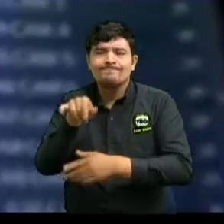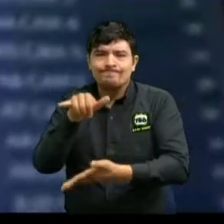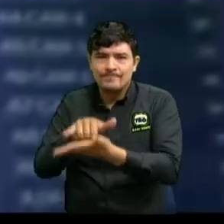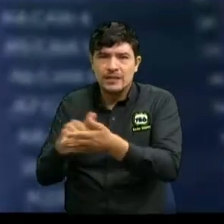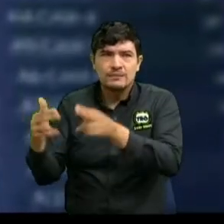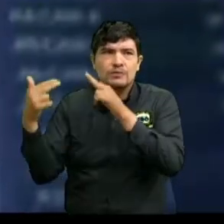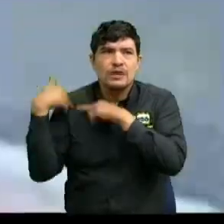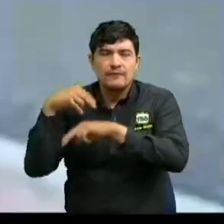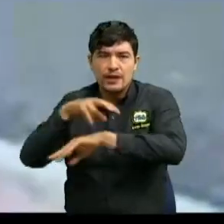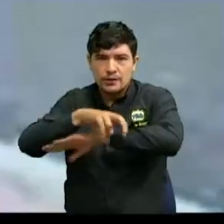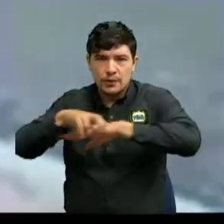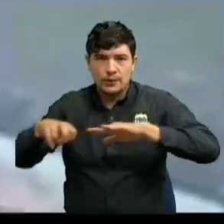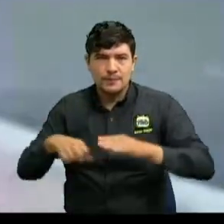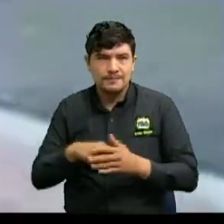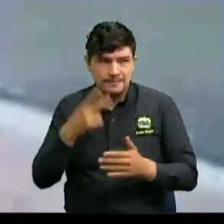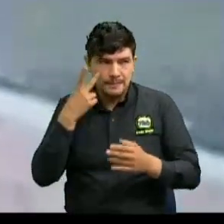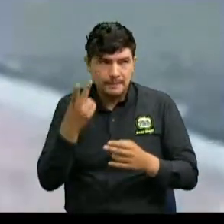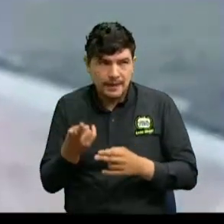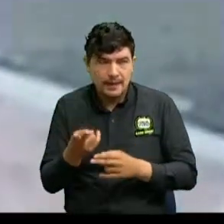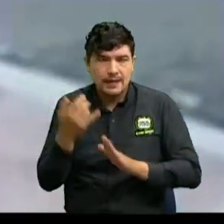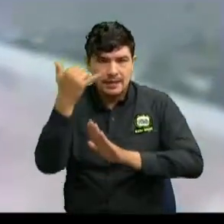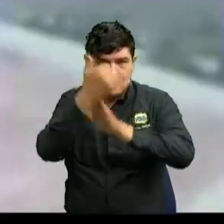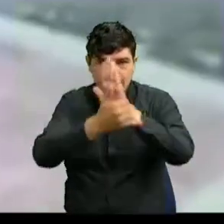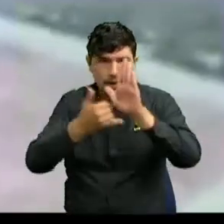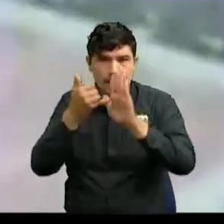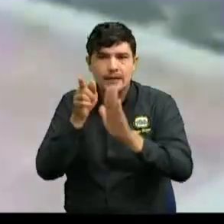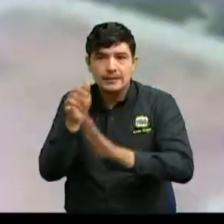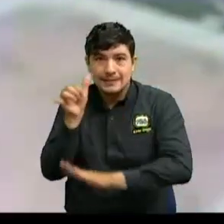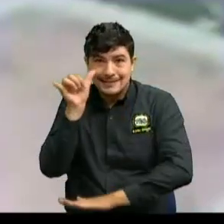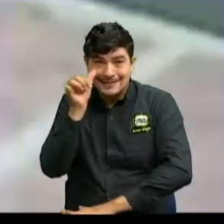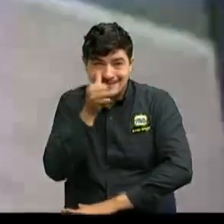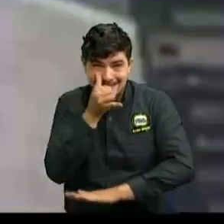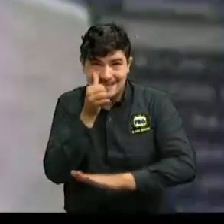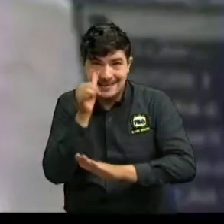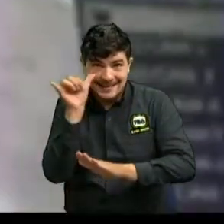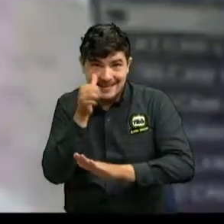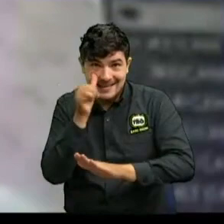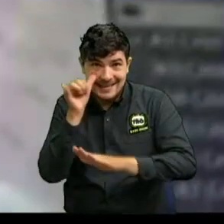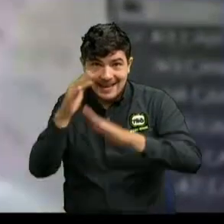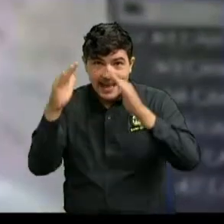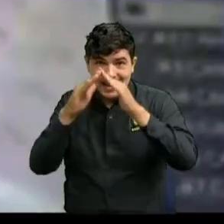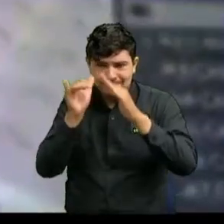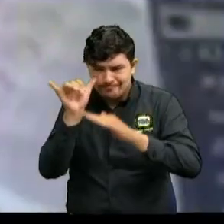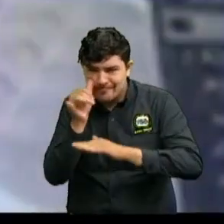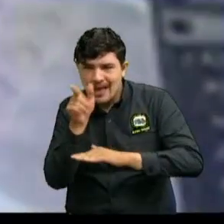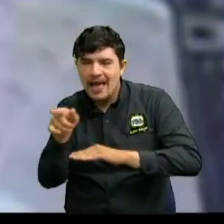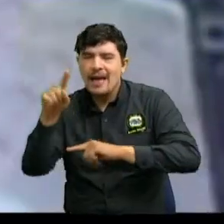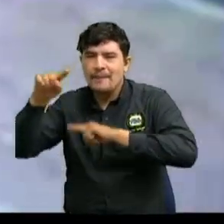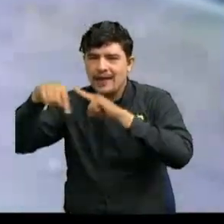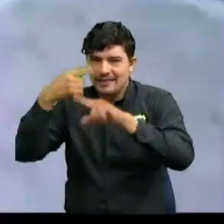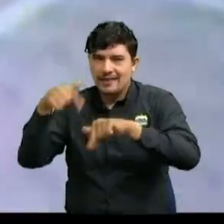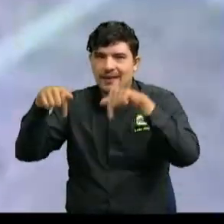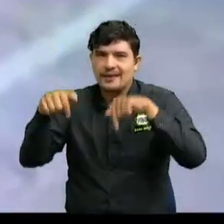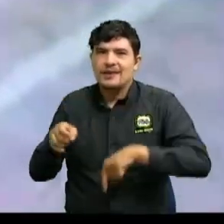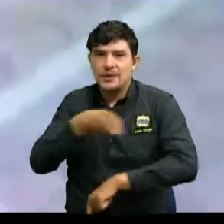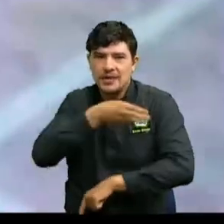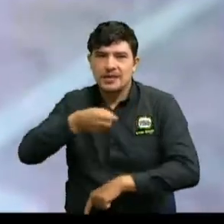estamos observando las imágenes nuevamente que nos suministran gracias a unas cámaras de seguridad al equipo de Oriente